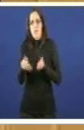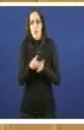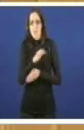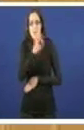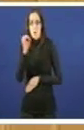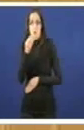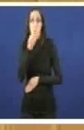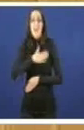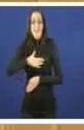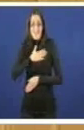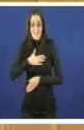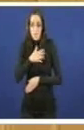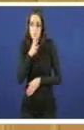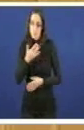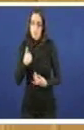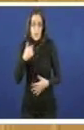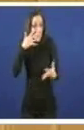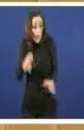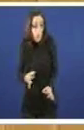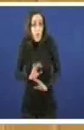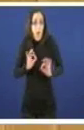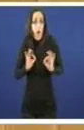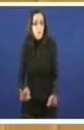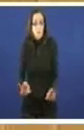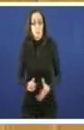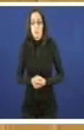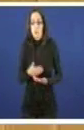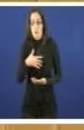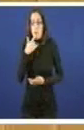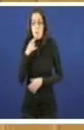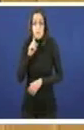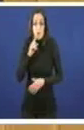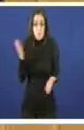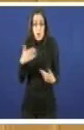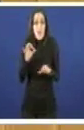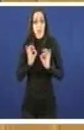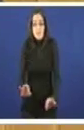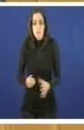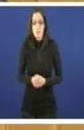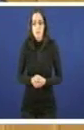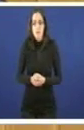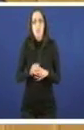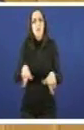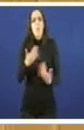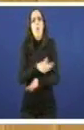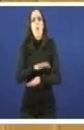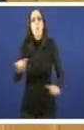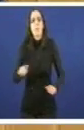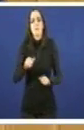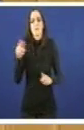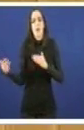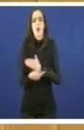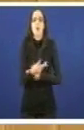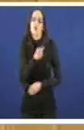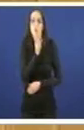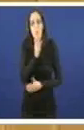que eso sí que é unha realidade e eso non engana ninguén que é que fan para compensar ese recortes de 20 millóns